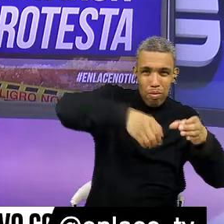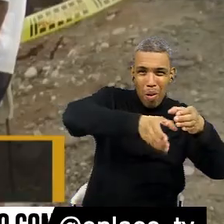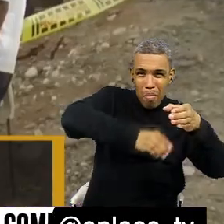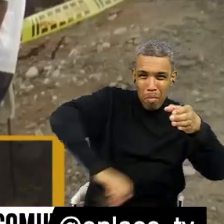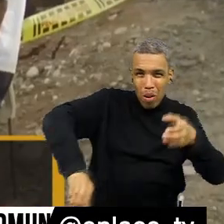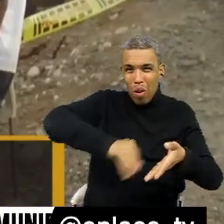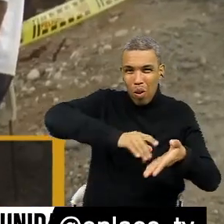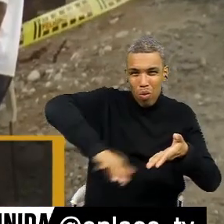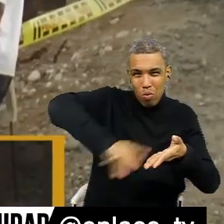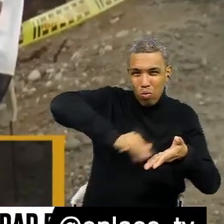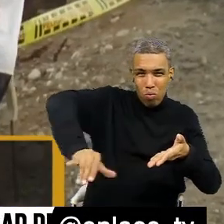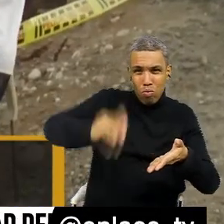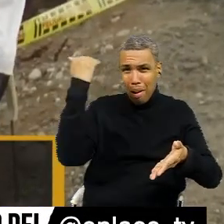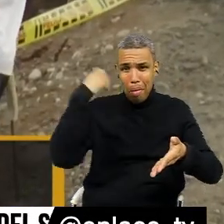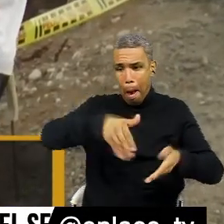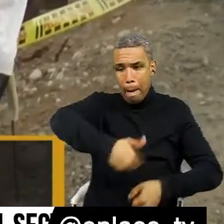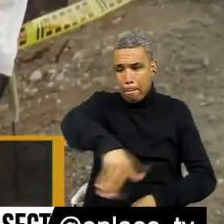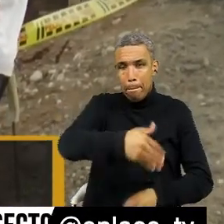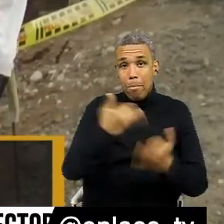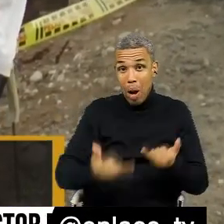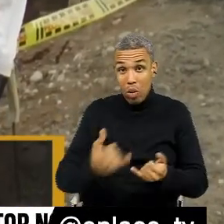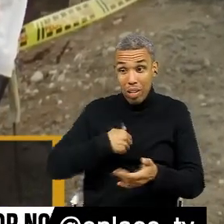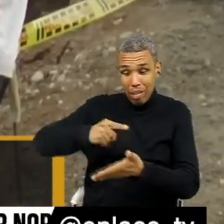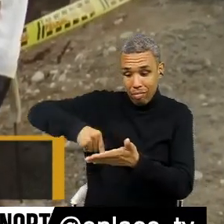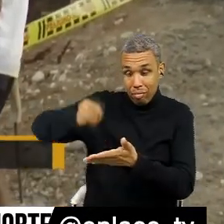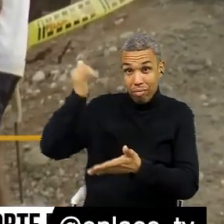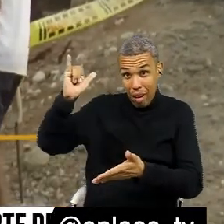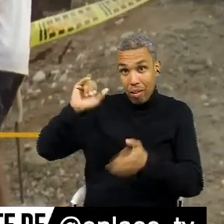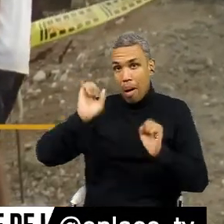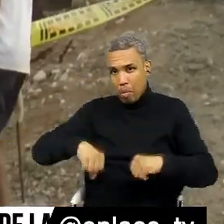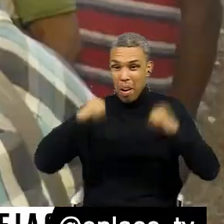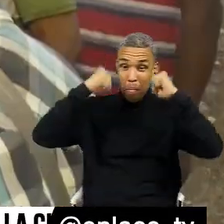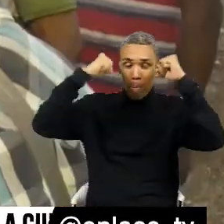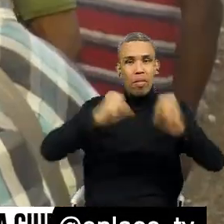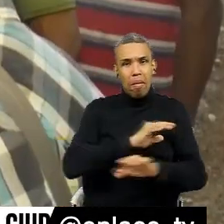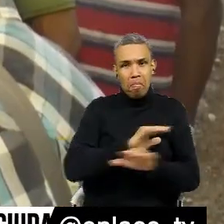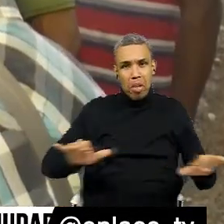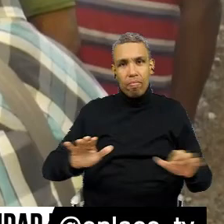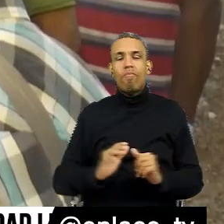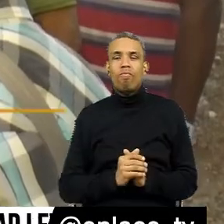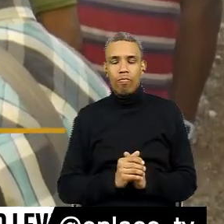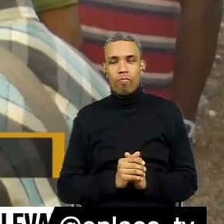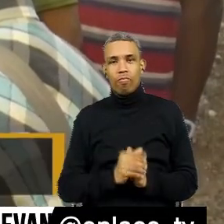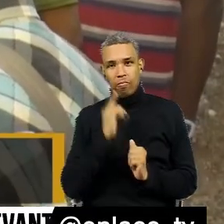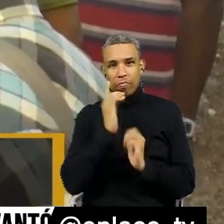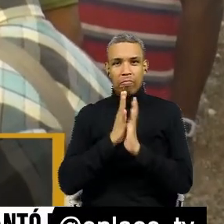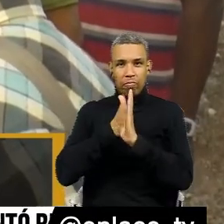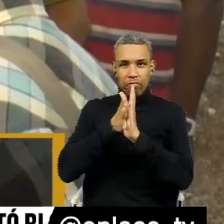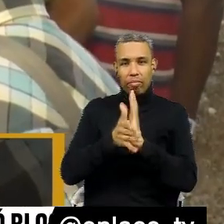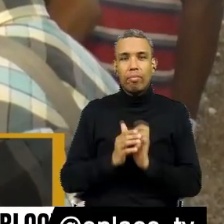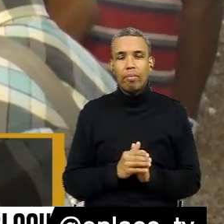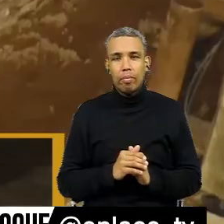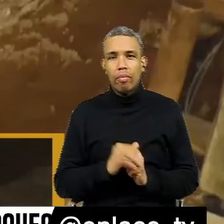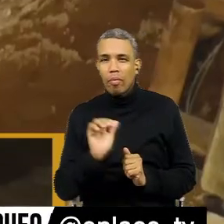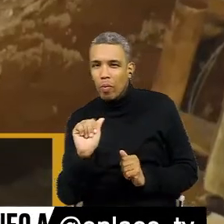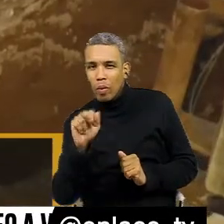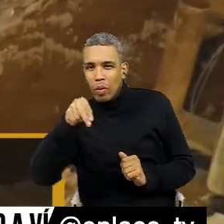Luego de varias horas en la que permaneció obstaculizada la vía férrea que atraviesa ese sector, sector de la Comuna 3, la Agencia